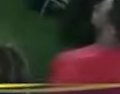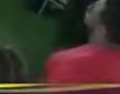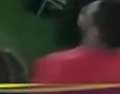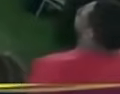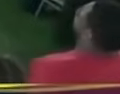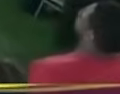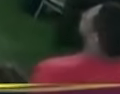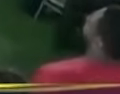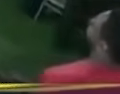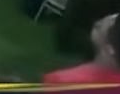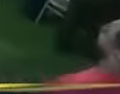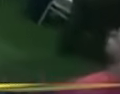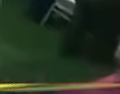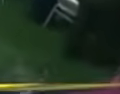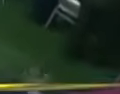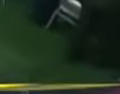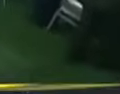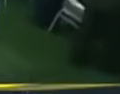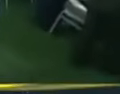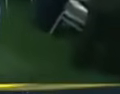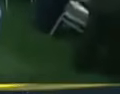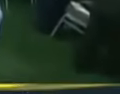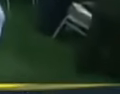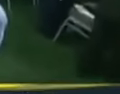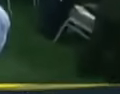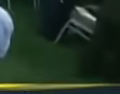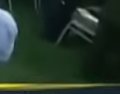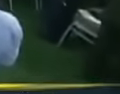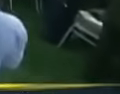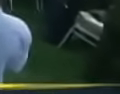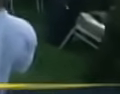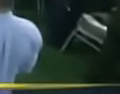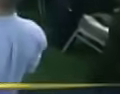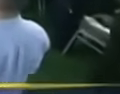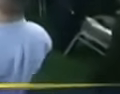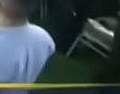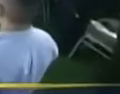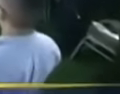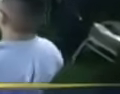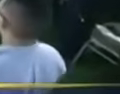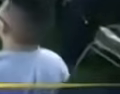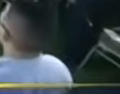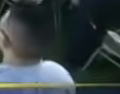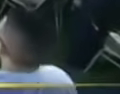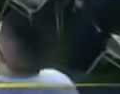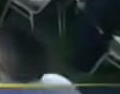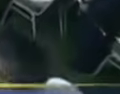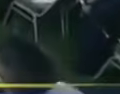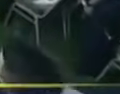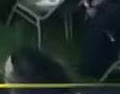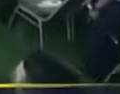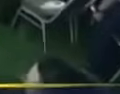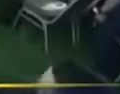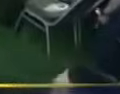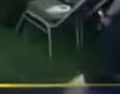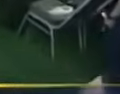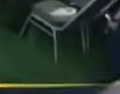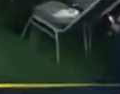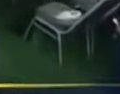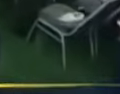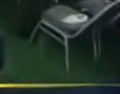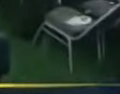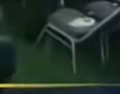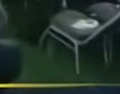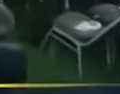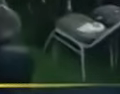el Poliedro de Caracas a estos 25 años de patria, a esta expoferia que a la que ha invitado también el comandante eterno Hugo Chávez, que está